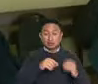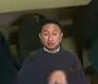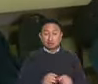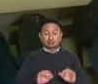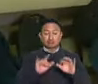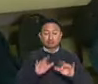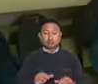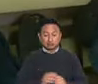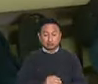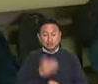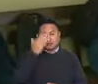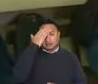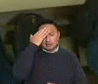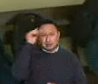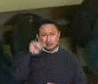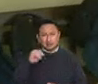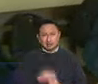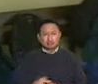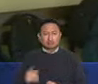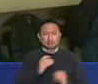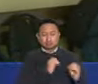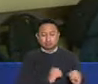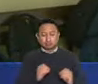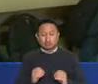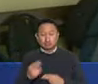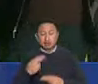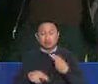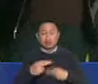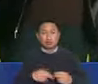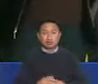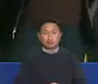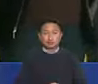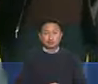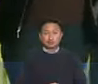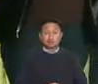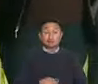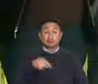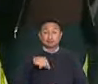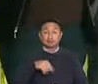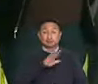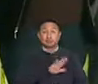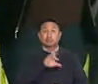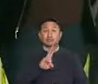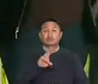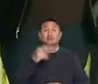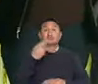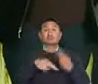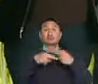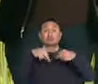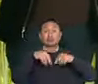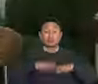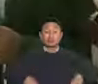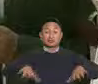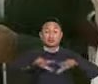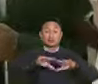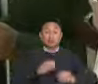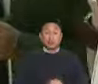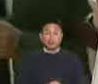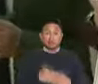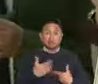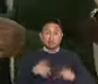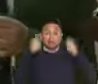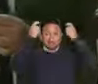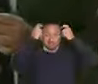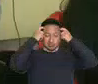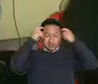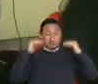digitales y conocimientos y herramientas para la organización de los negocios. Es así que 57 emprendedores de la zona cero se graduaron